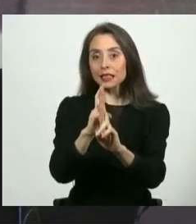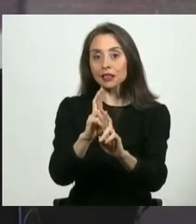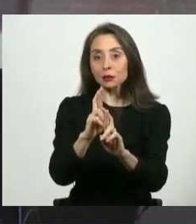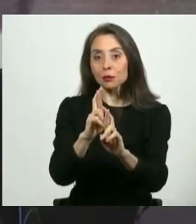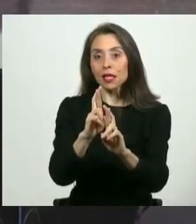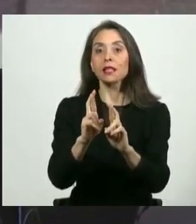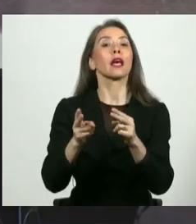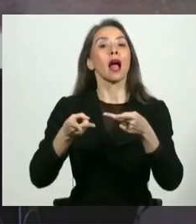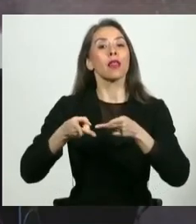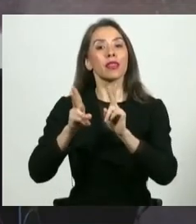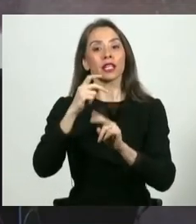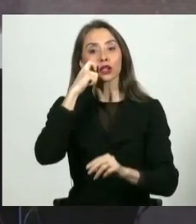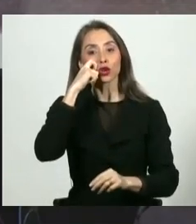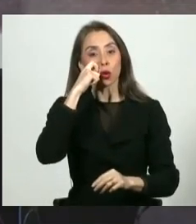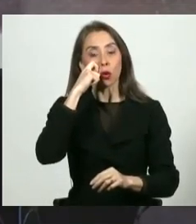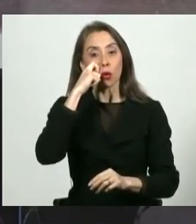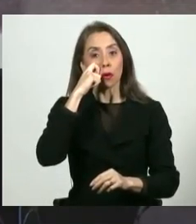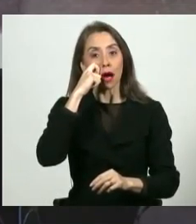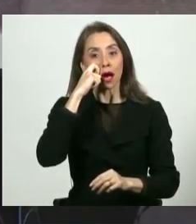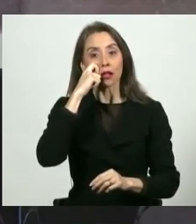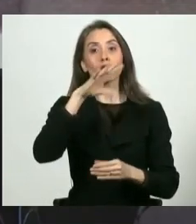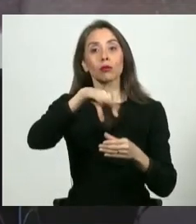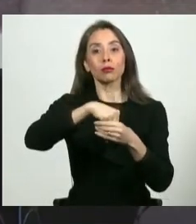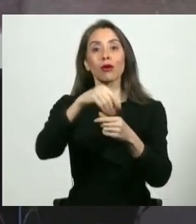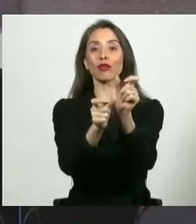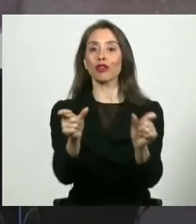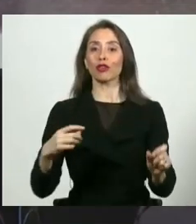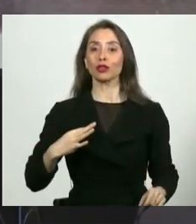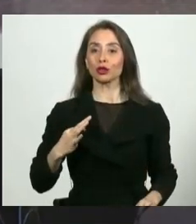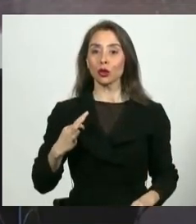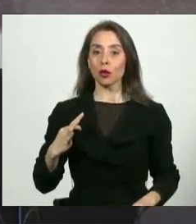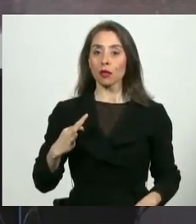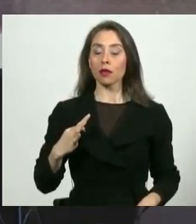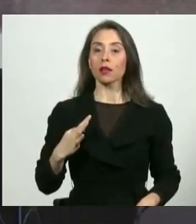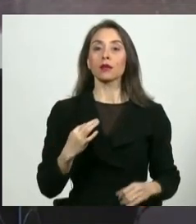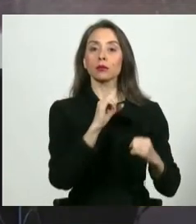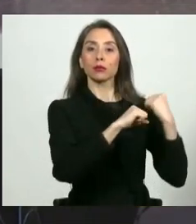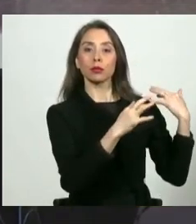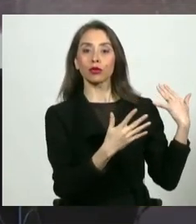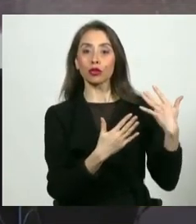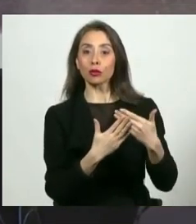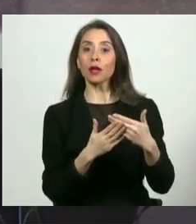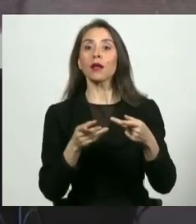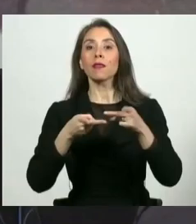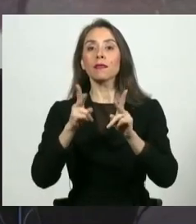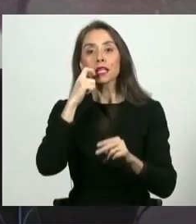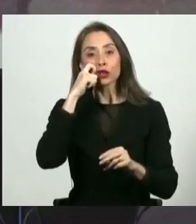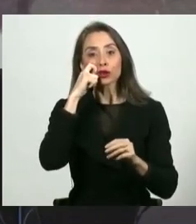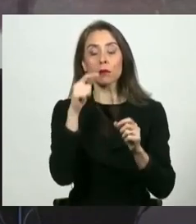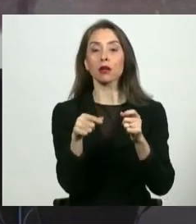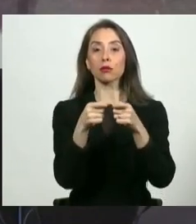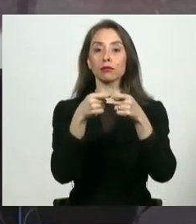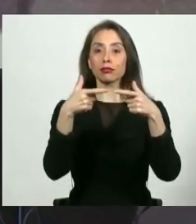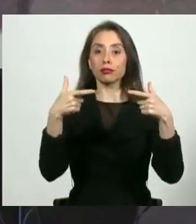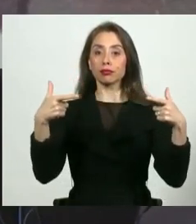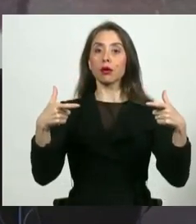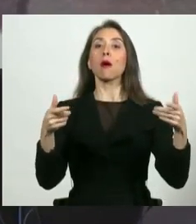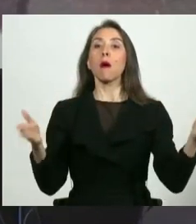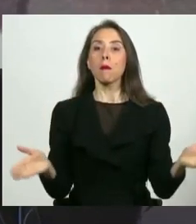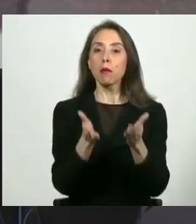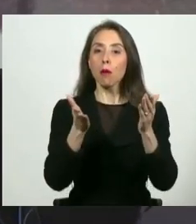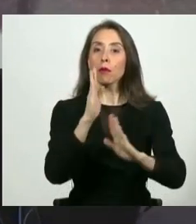pleno ejercicio de los derechos humanos por parte de sus ciudadanos. En las últimas décadas, los derechos humanos se han expandido hacia la promoción y